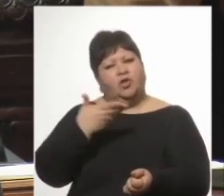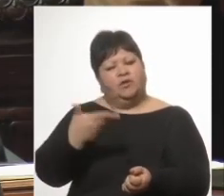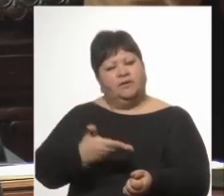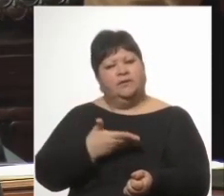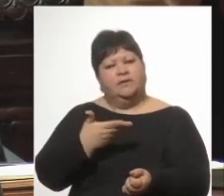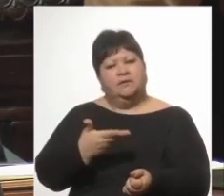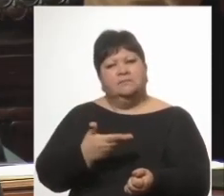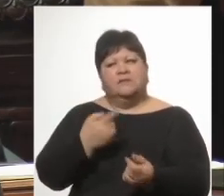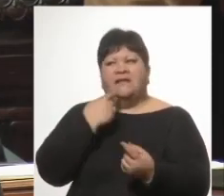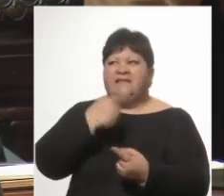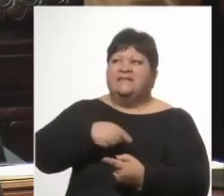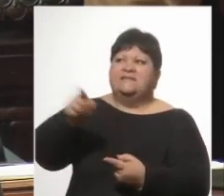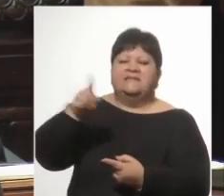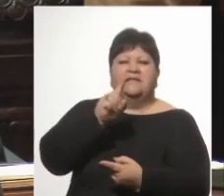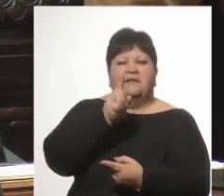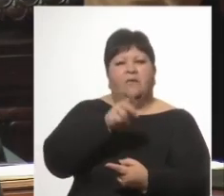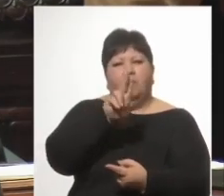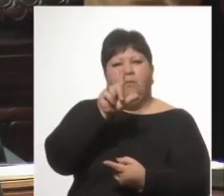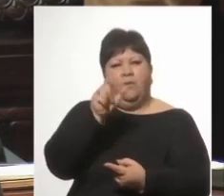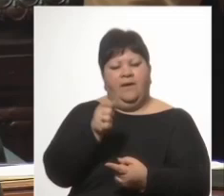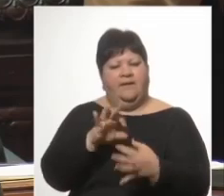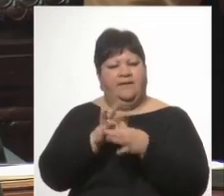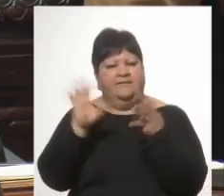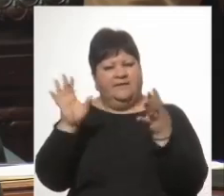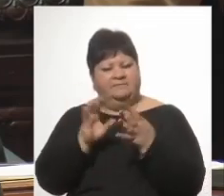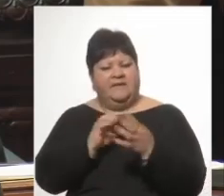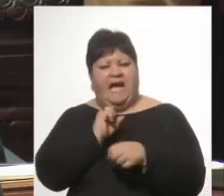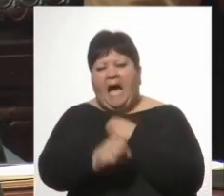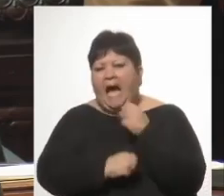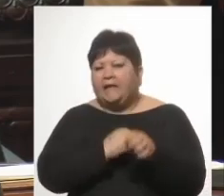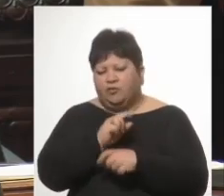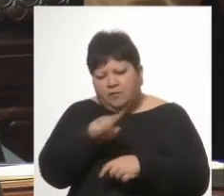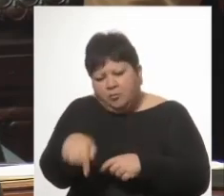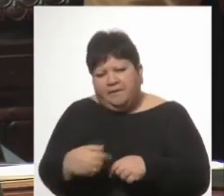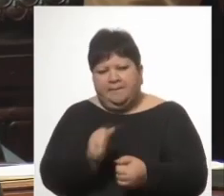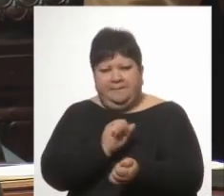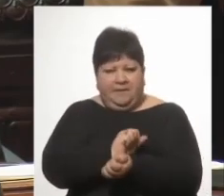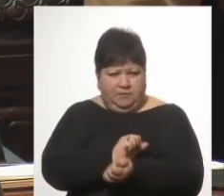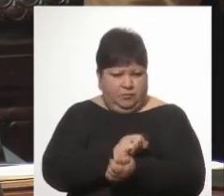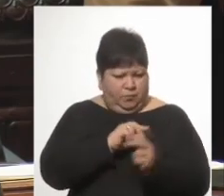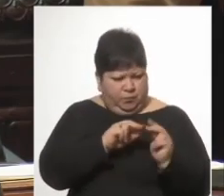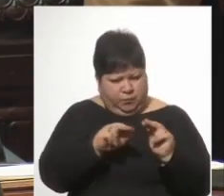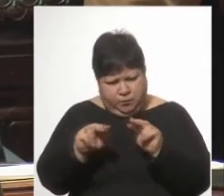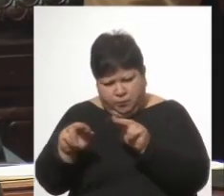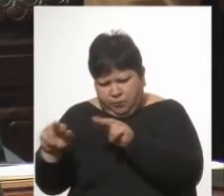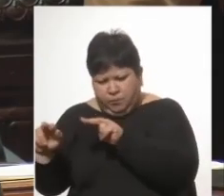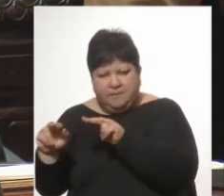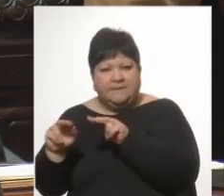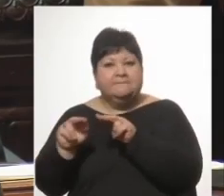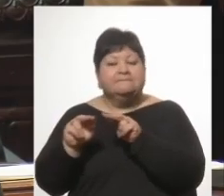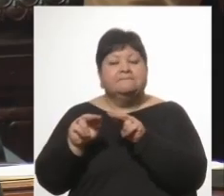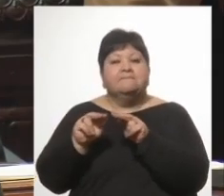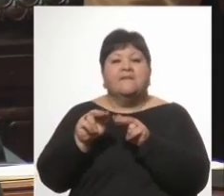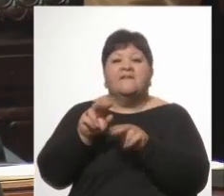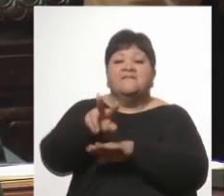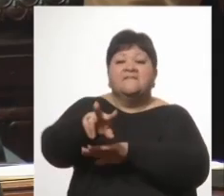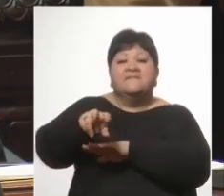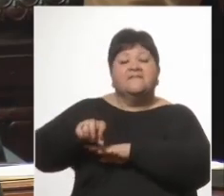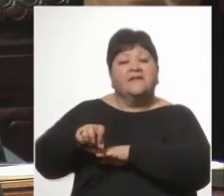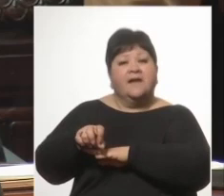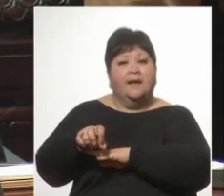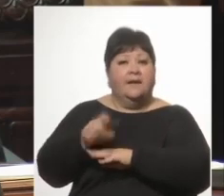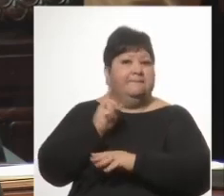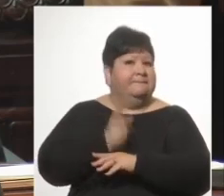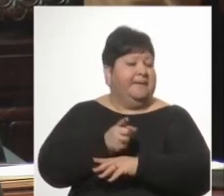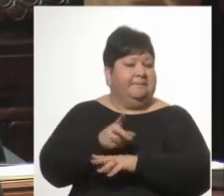años después de su permanencia en prisión, dice que la fiscal actuante, la